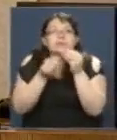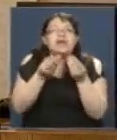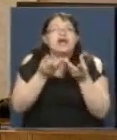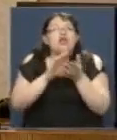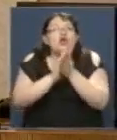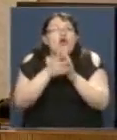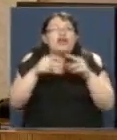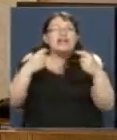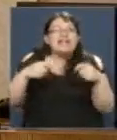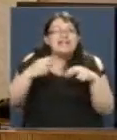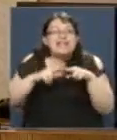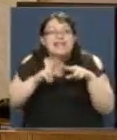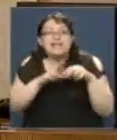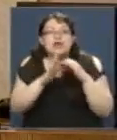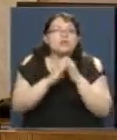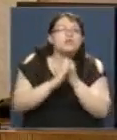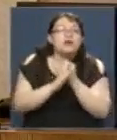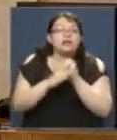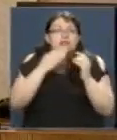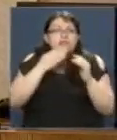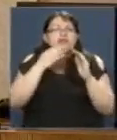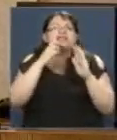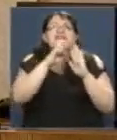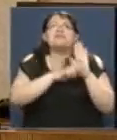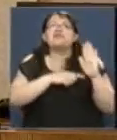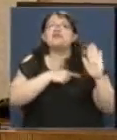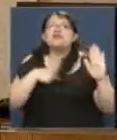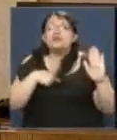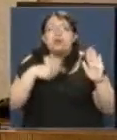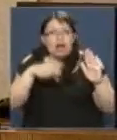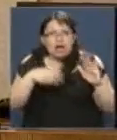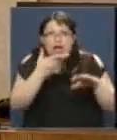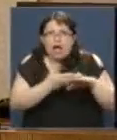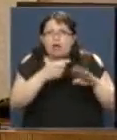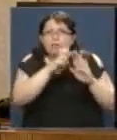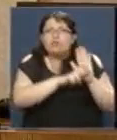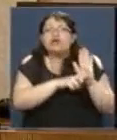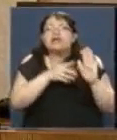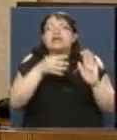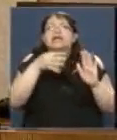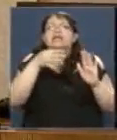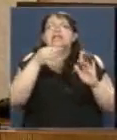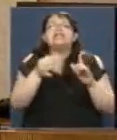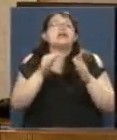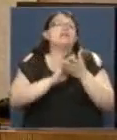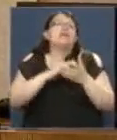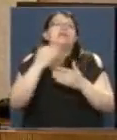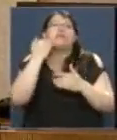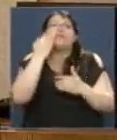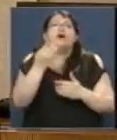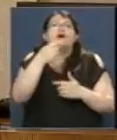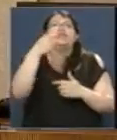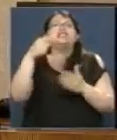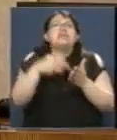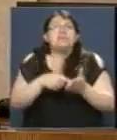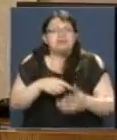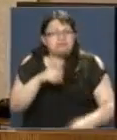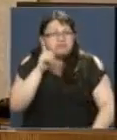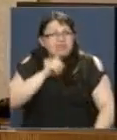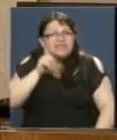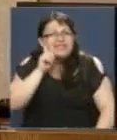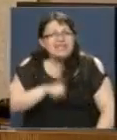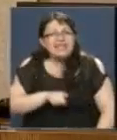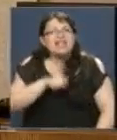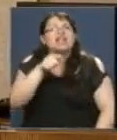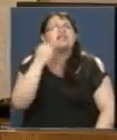aparecen, inclusive los nombres de los proyectos. Aquí hay un proyecto que conocimos como el bono de los 100.000 pesos. ¡Mentira! Es